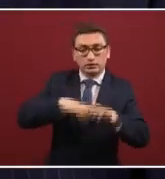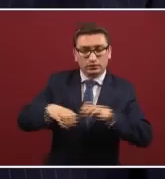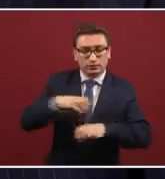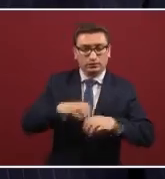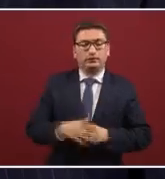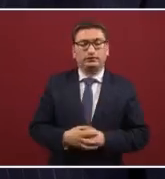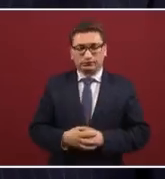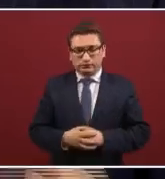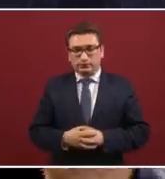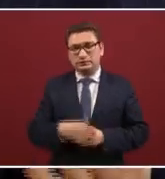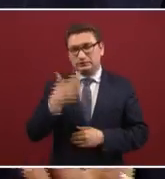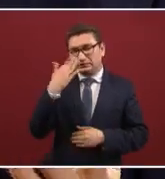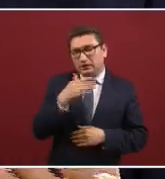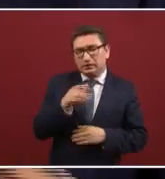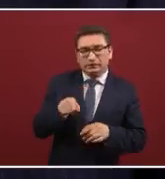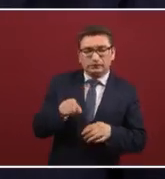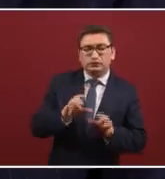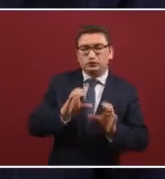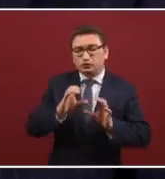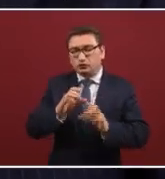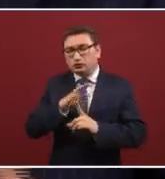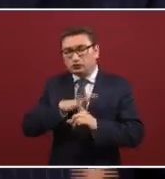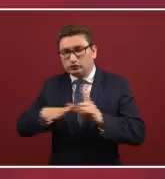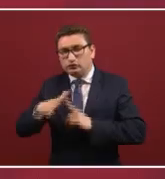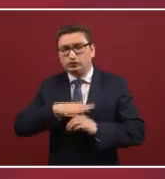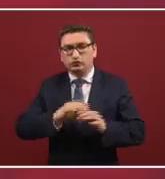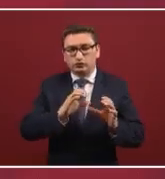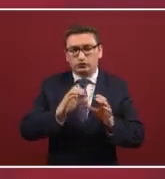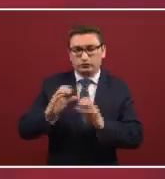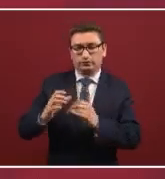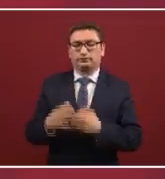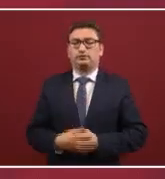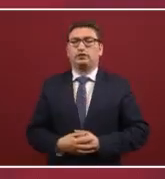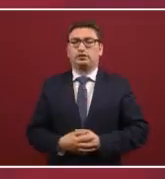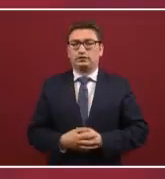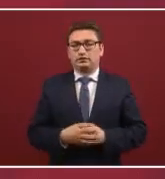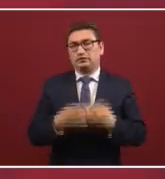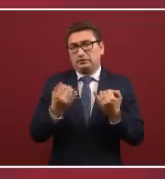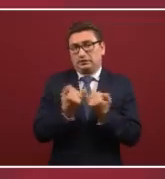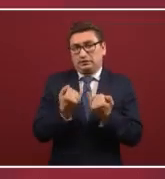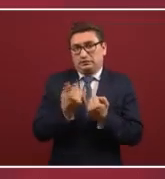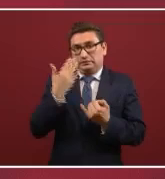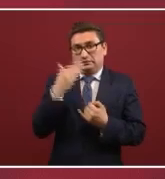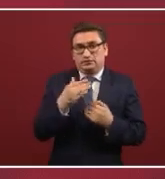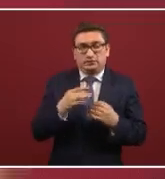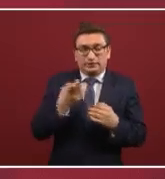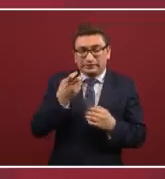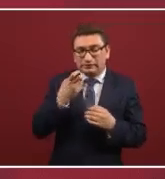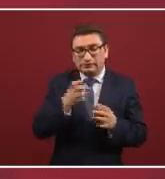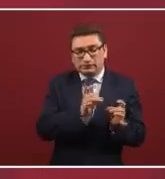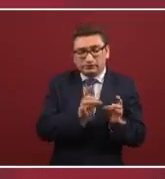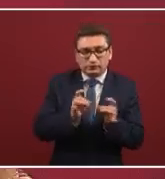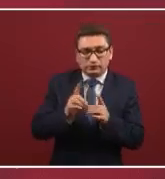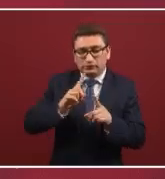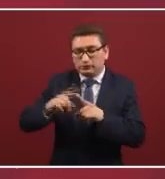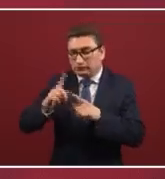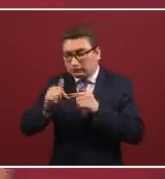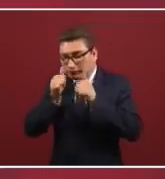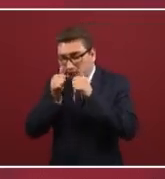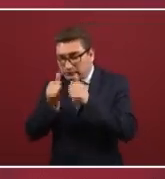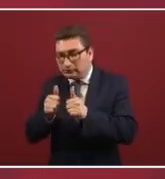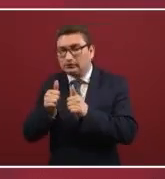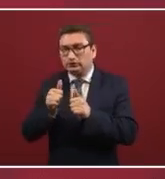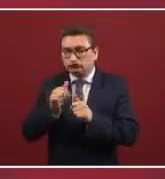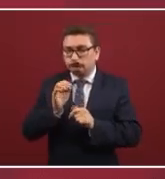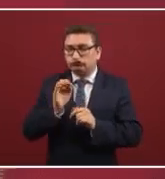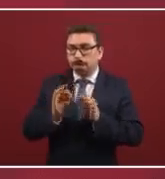antidumping un poco especial, ¿verdad? Porque se ha extendido a todo el sector, que son circunstancias que deben manejarse en forma de excepción, y en